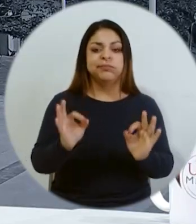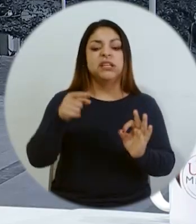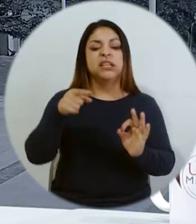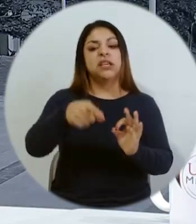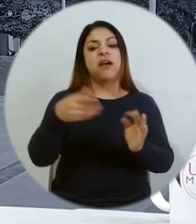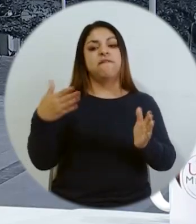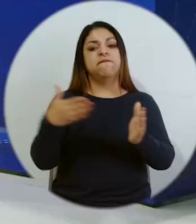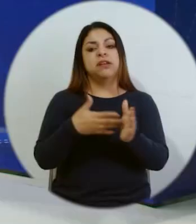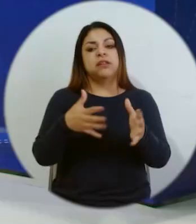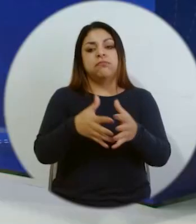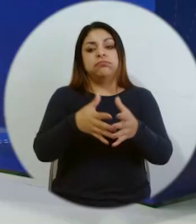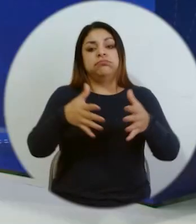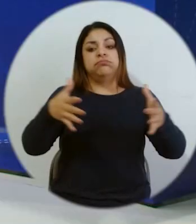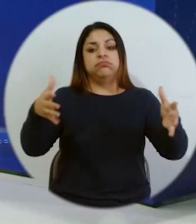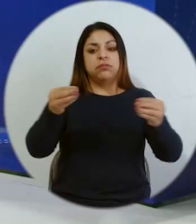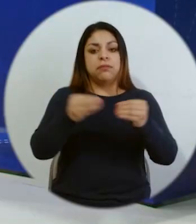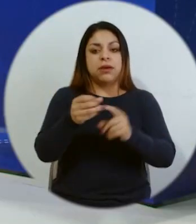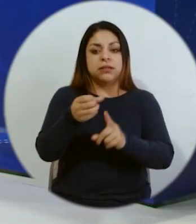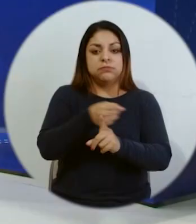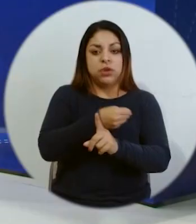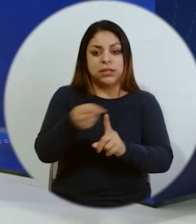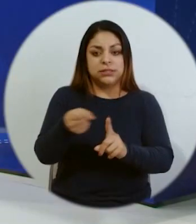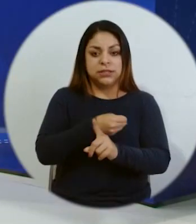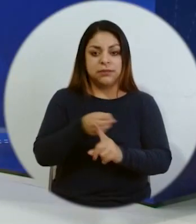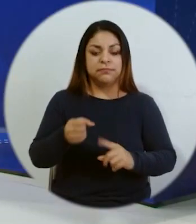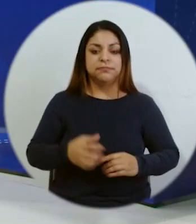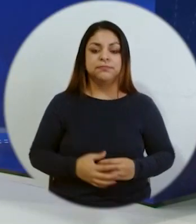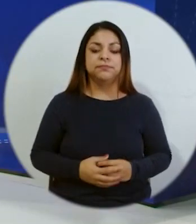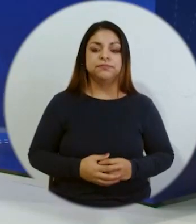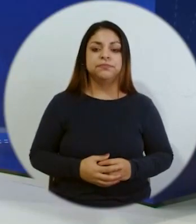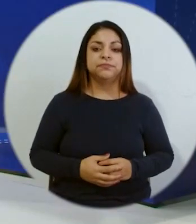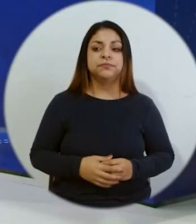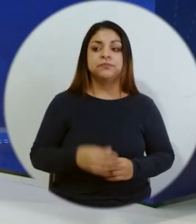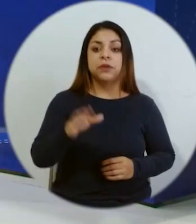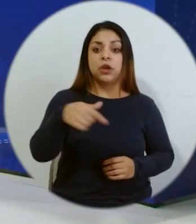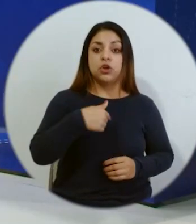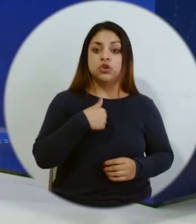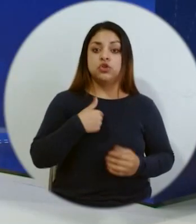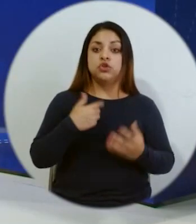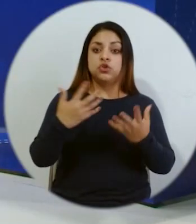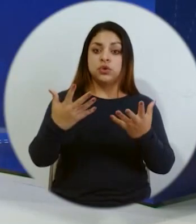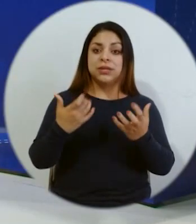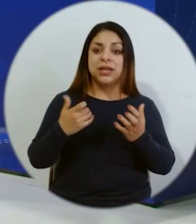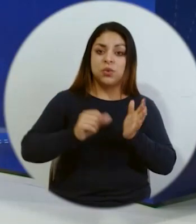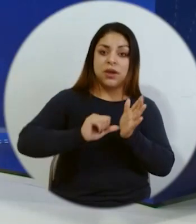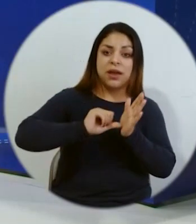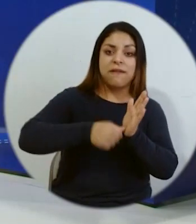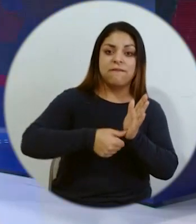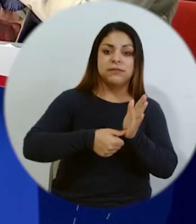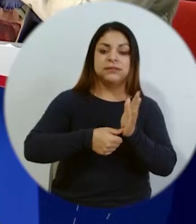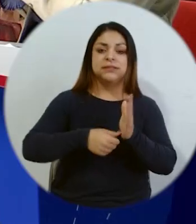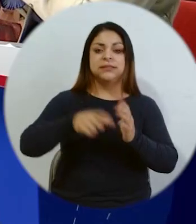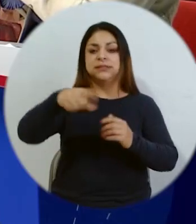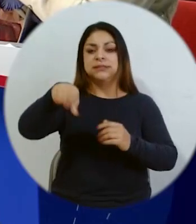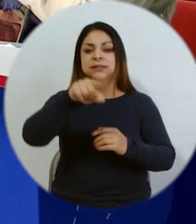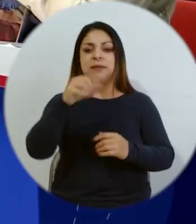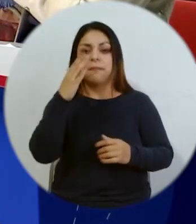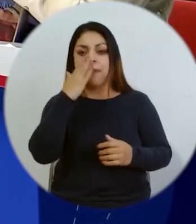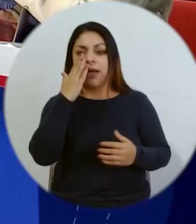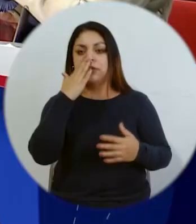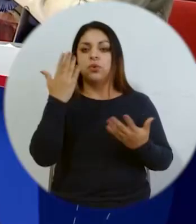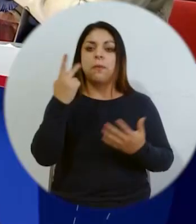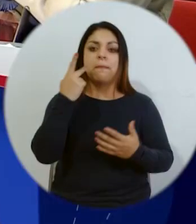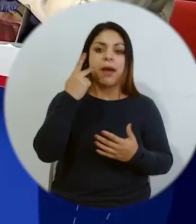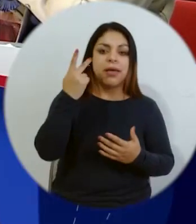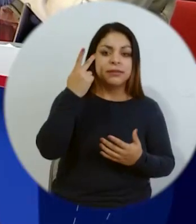generando más violencia. Aquí yo quisiera hacer énfasis para aquellas madres y padres